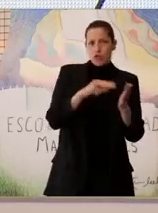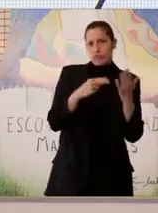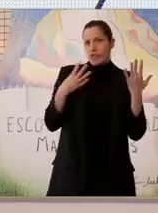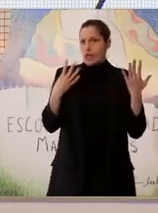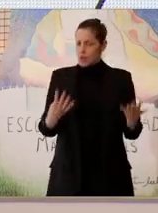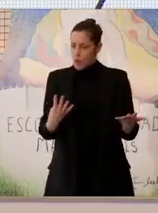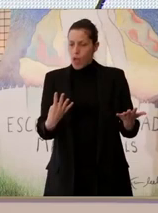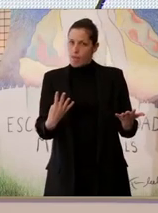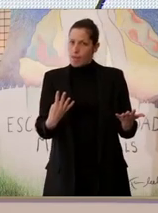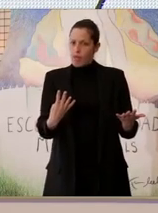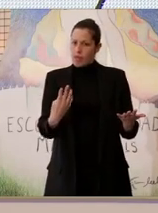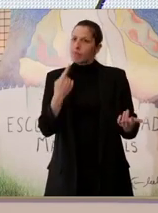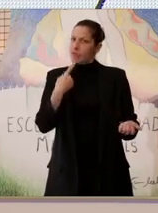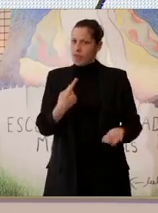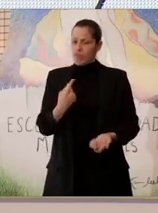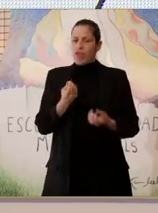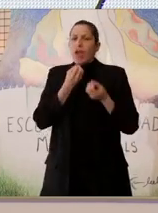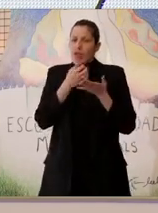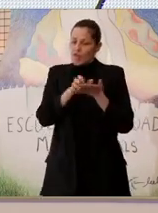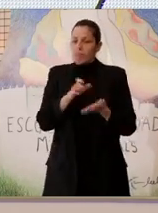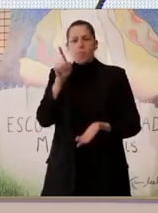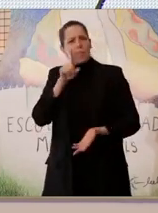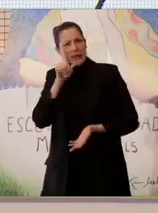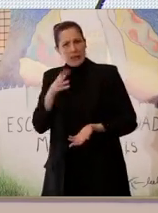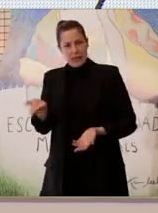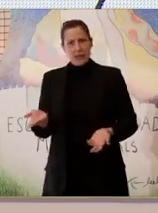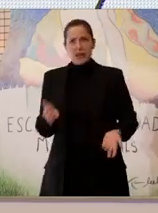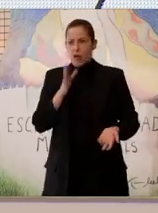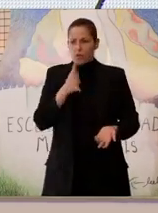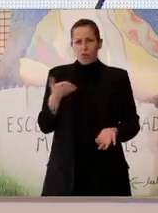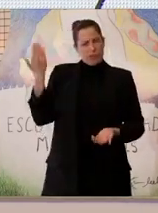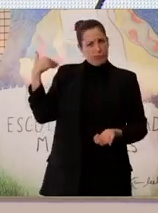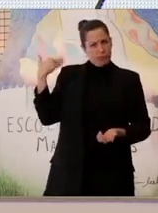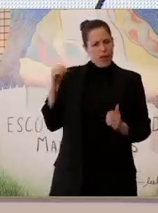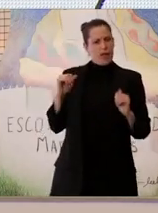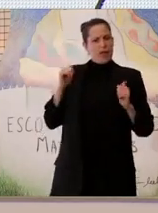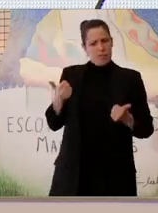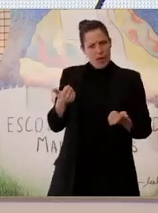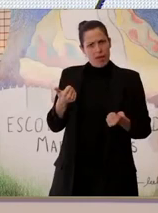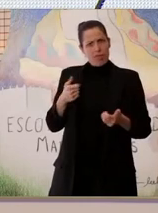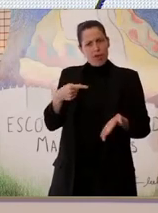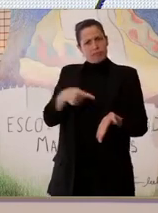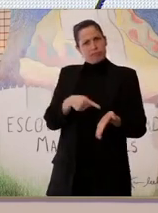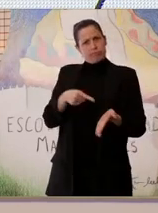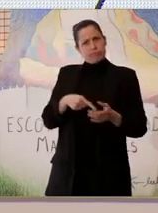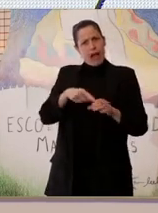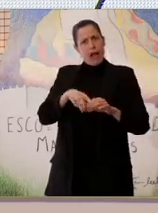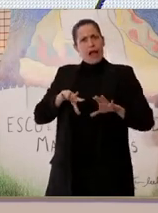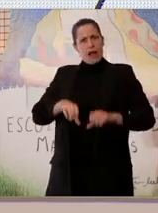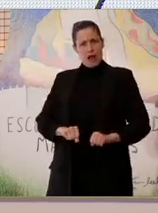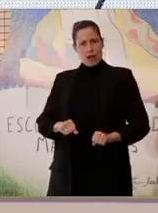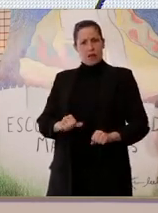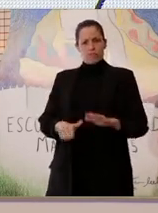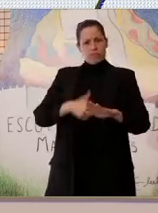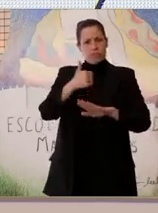hemos pedido acceder a esos cargos de dirección desde hace mucho tiempo, pero no hemos obtenido el resultado satisfactorio y